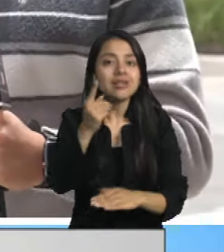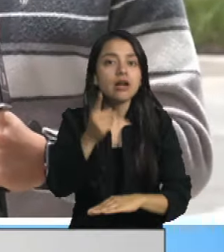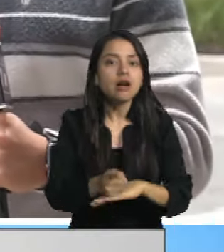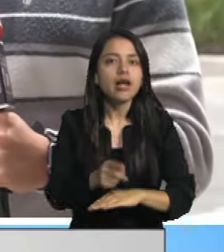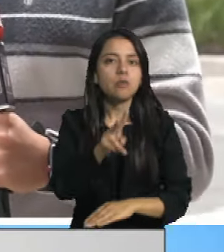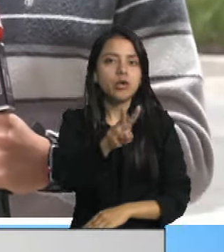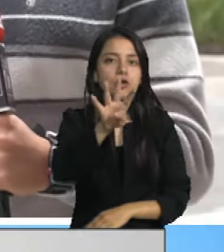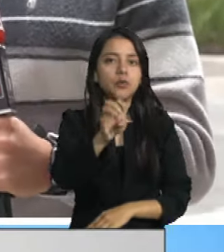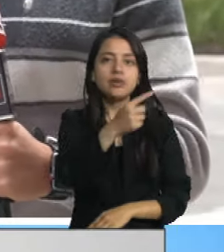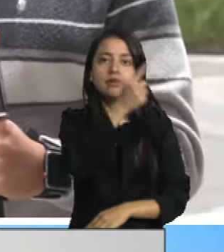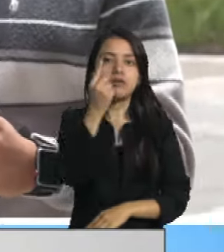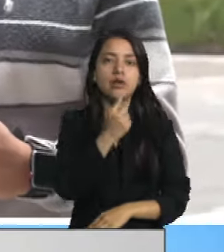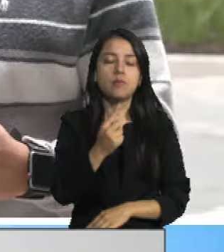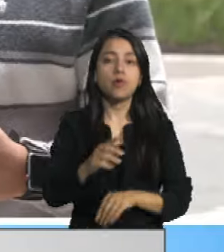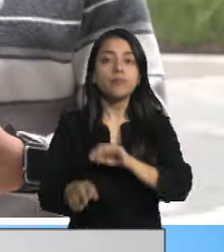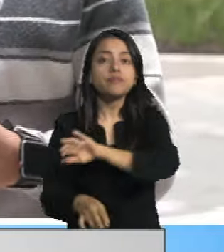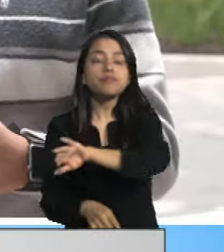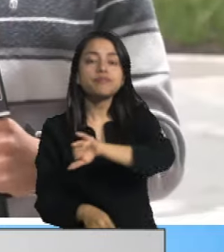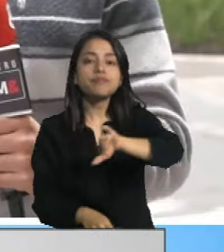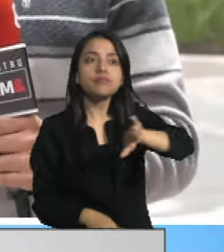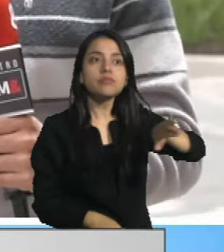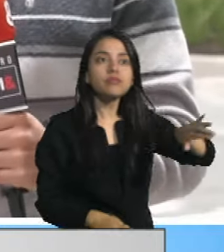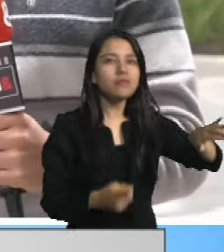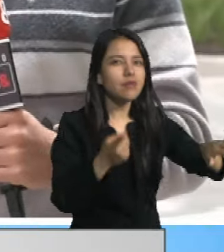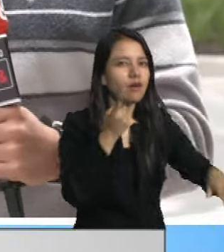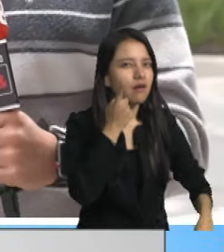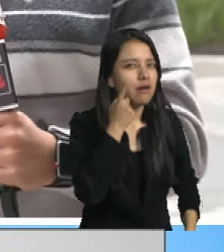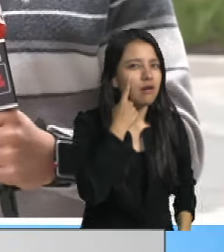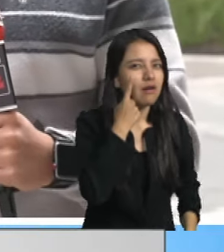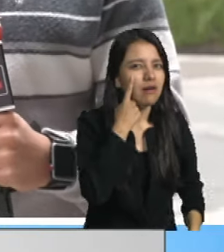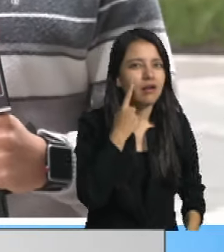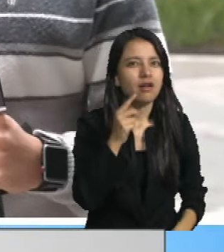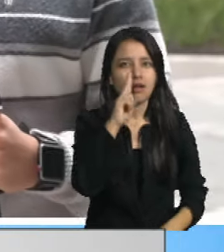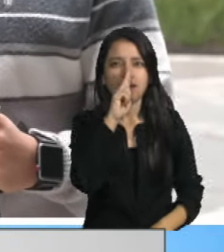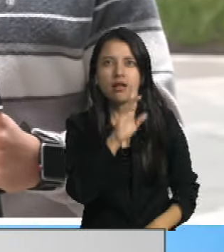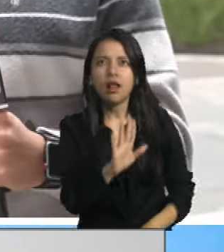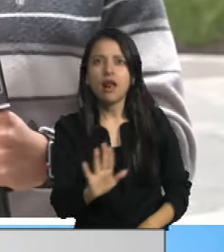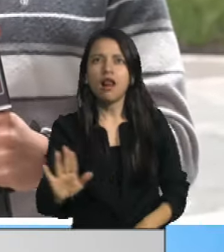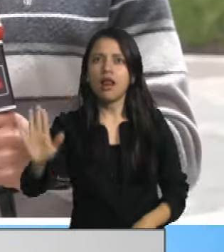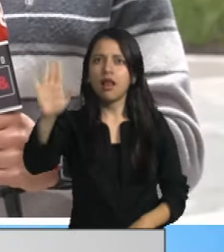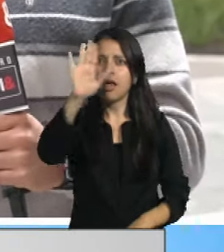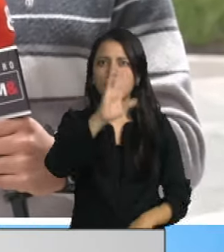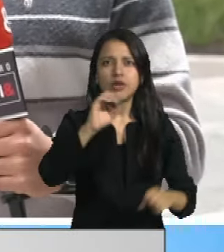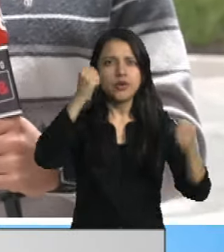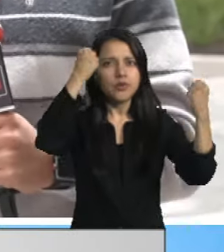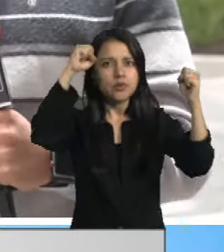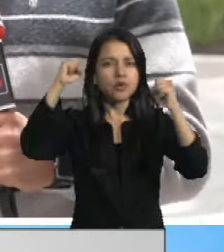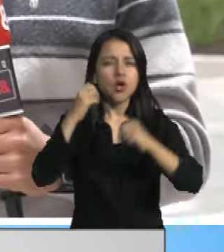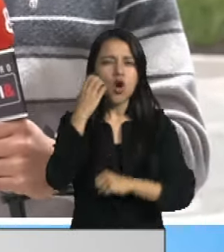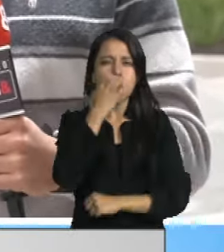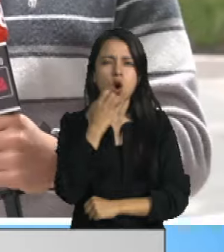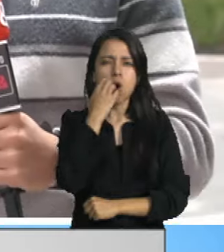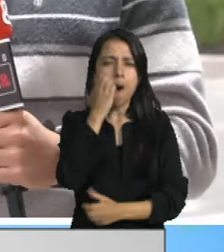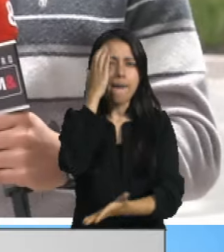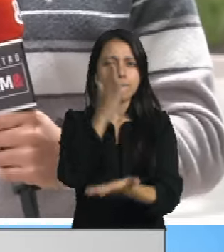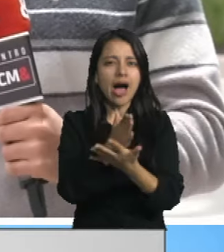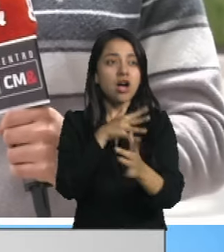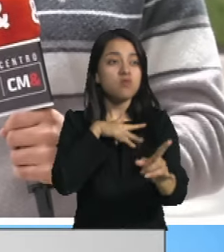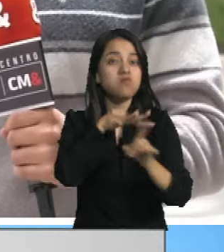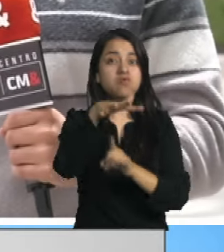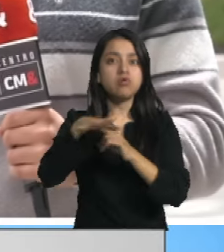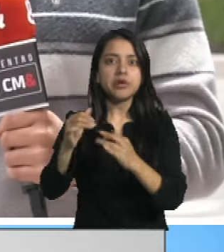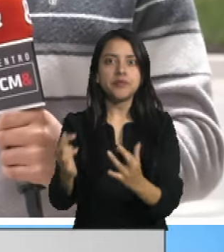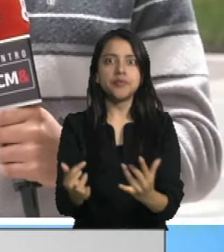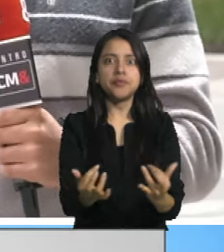cerros por posibles incendios forestales. Recordemos la emergencia que vive actualmente todo el país. Es por ello que estos cerros, estos senderos que hacen parte